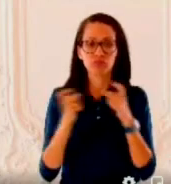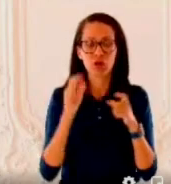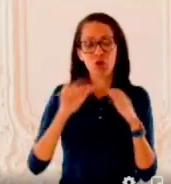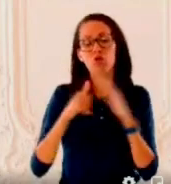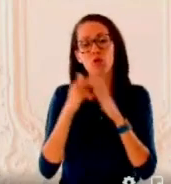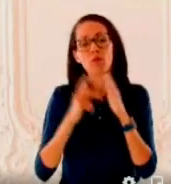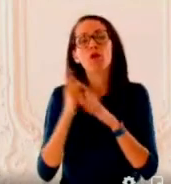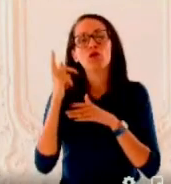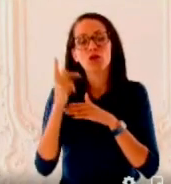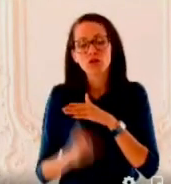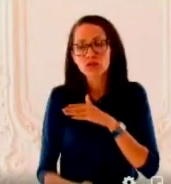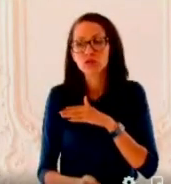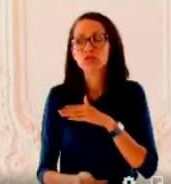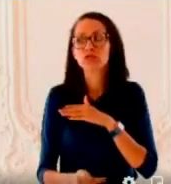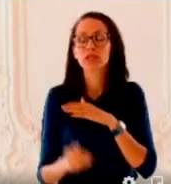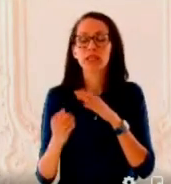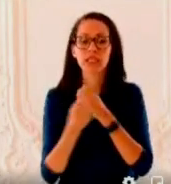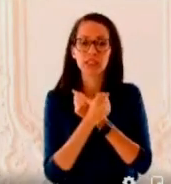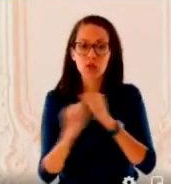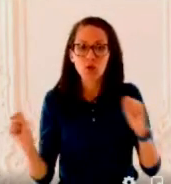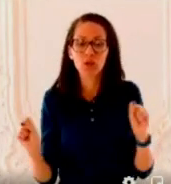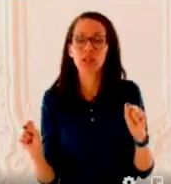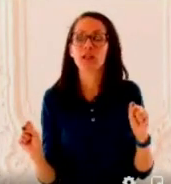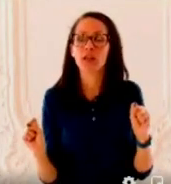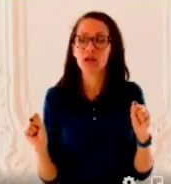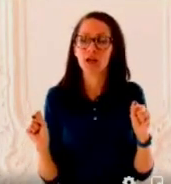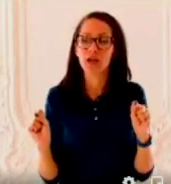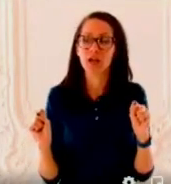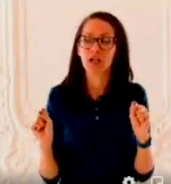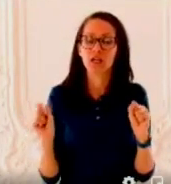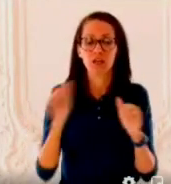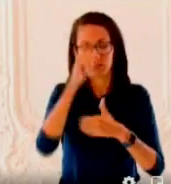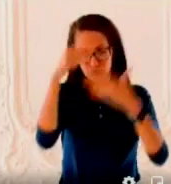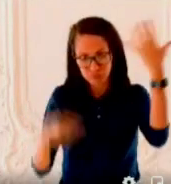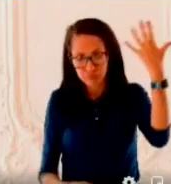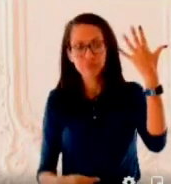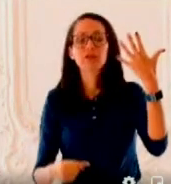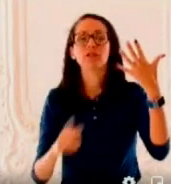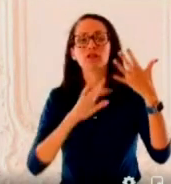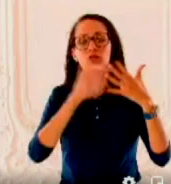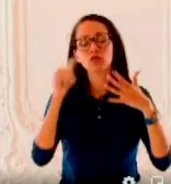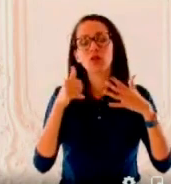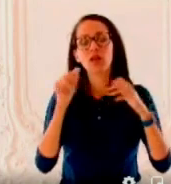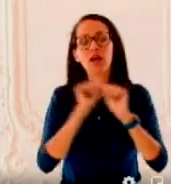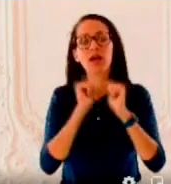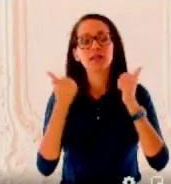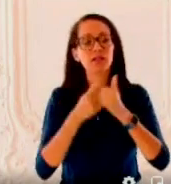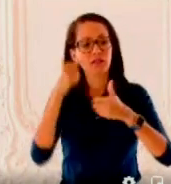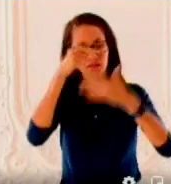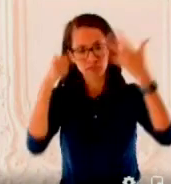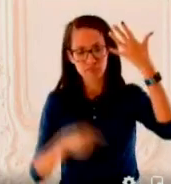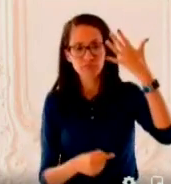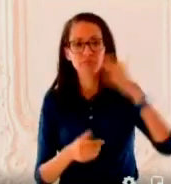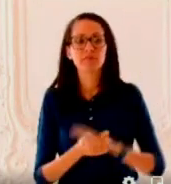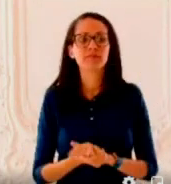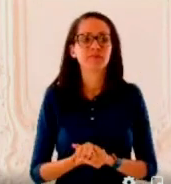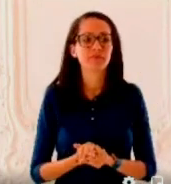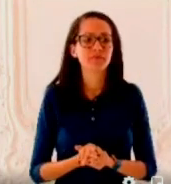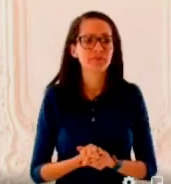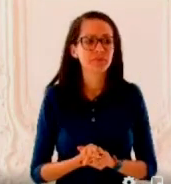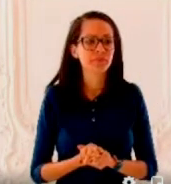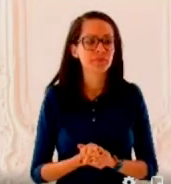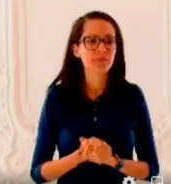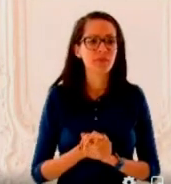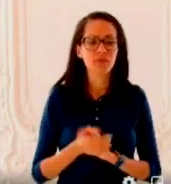proyectos de viales, de seguridad, también obviamente todas las otras agencias que están bajo el Departamento de Transportación. Para Blanco, en